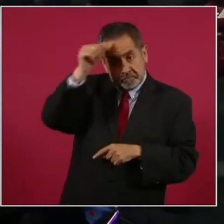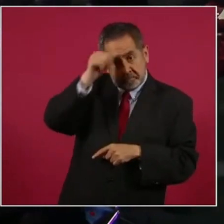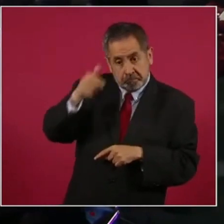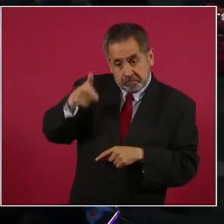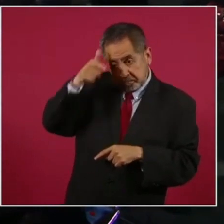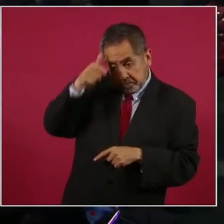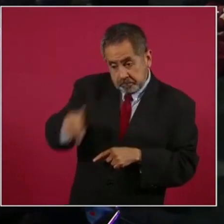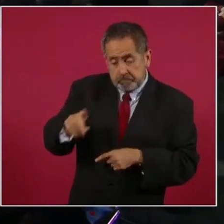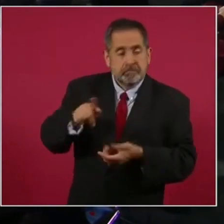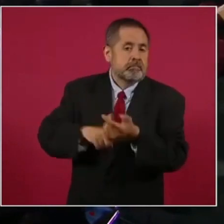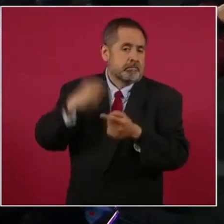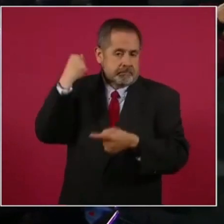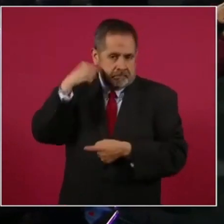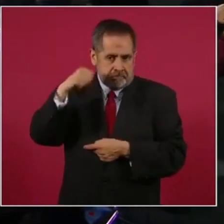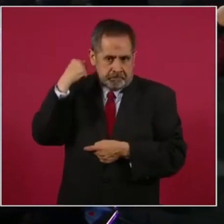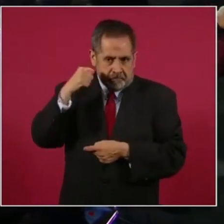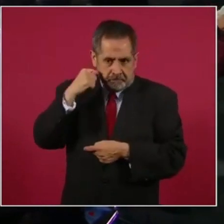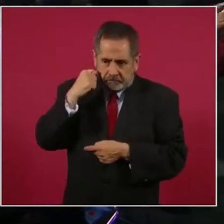tabasqueño,